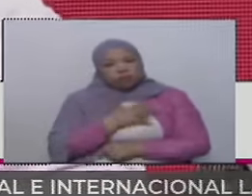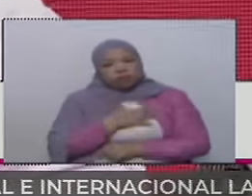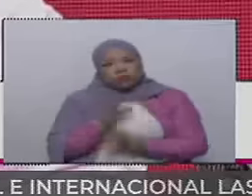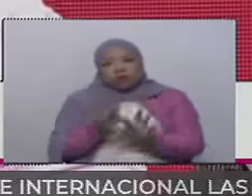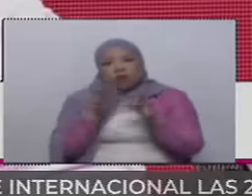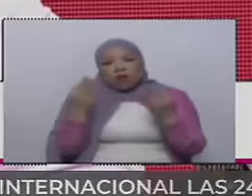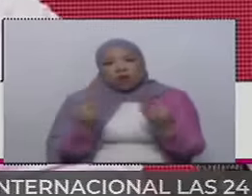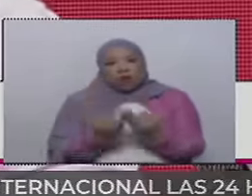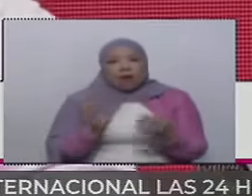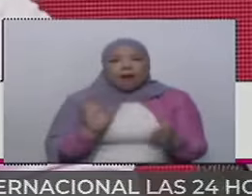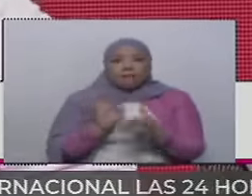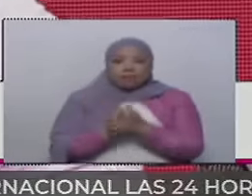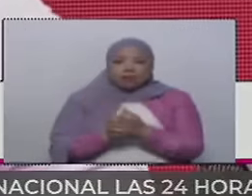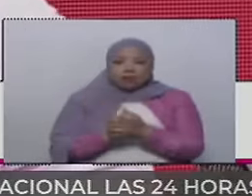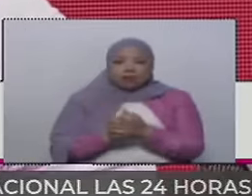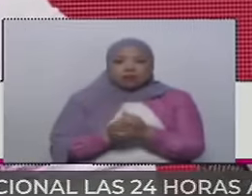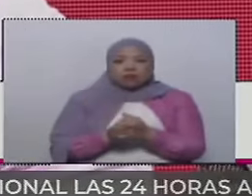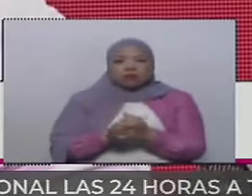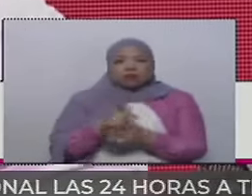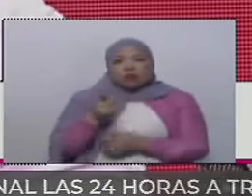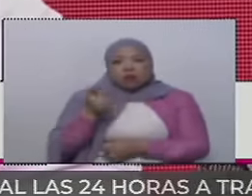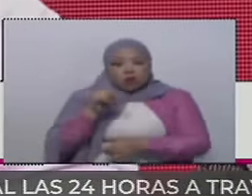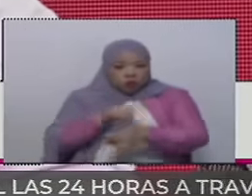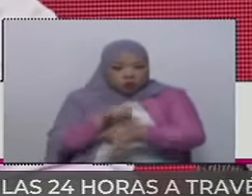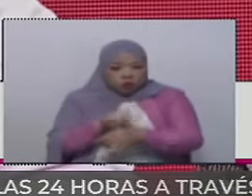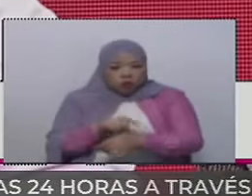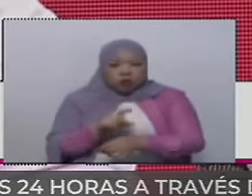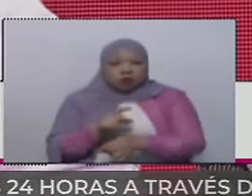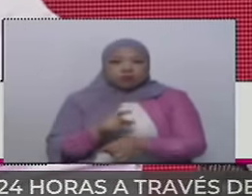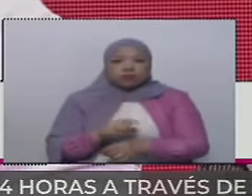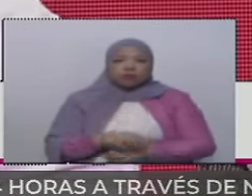familia, mis amigos, mis doctores